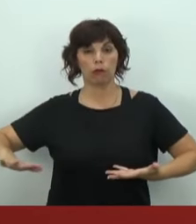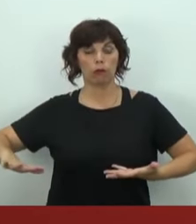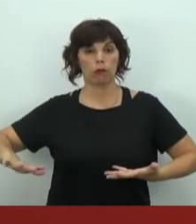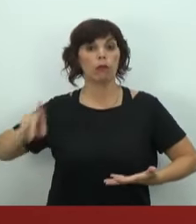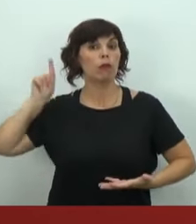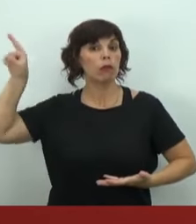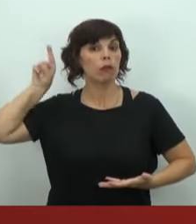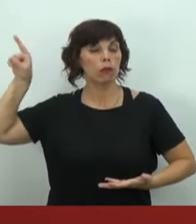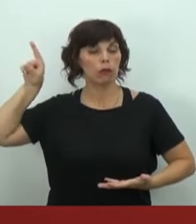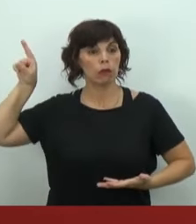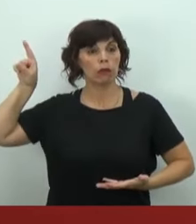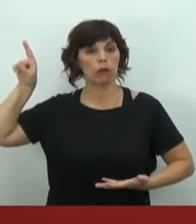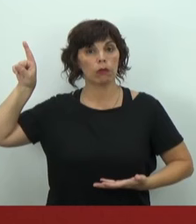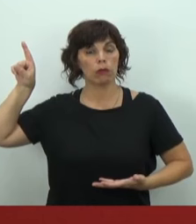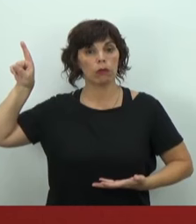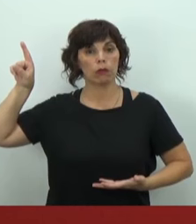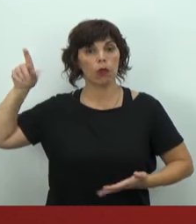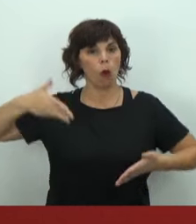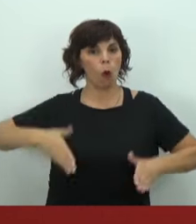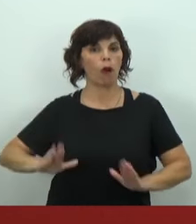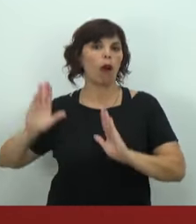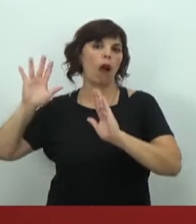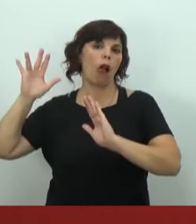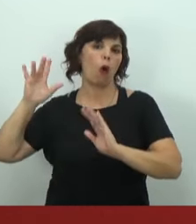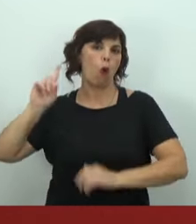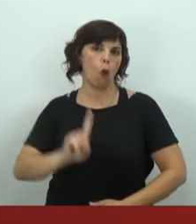Él tiene